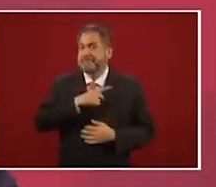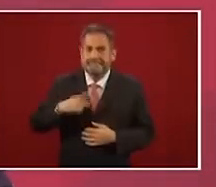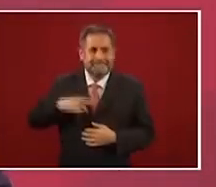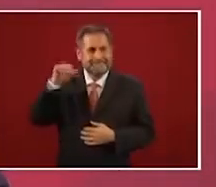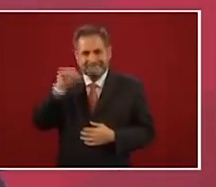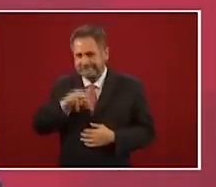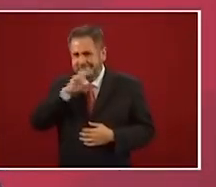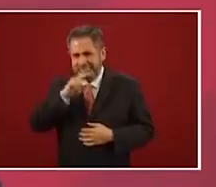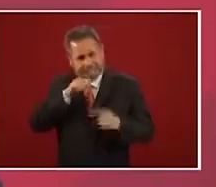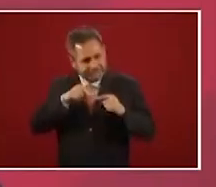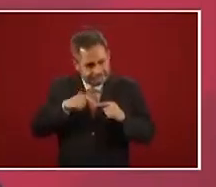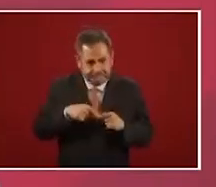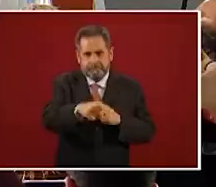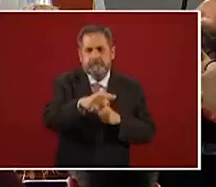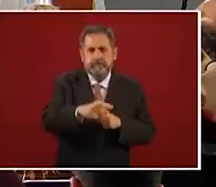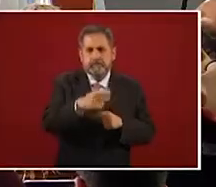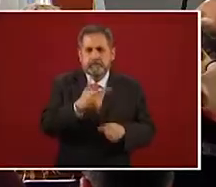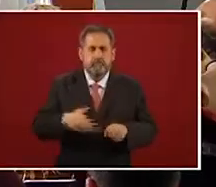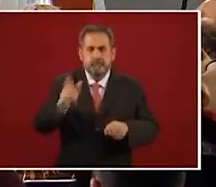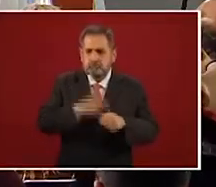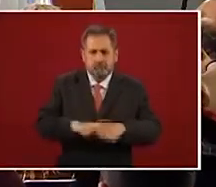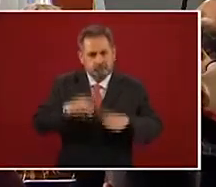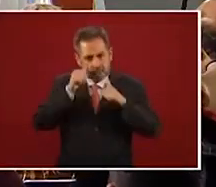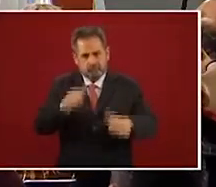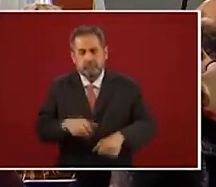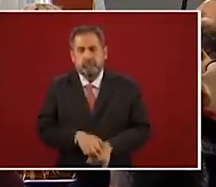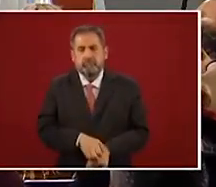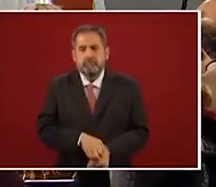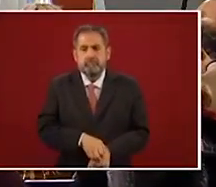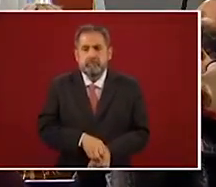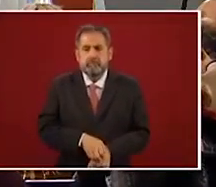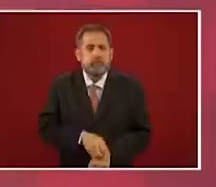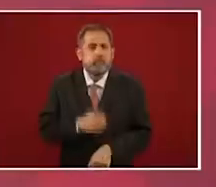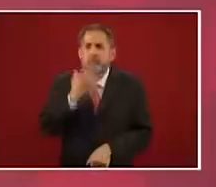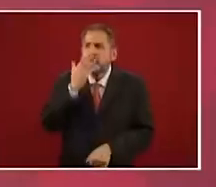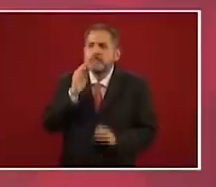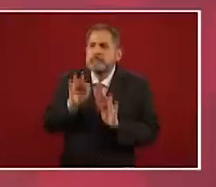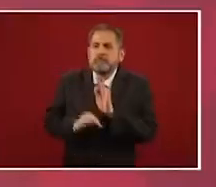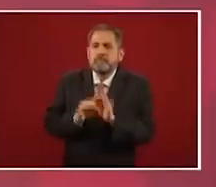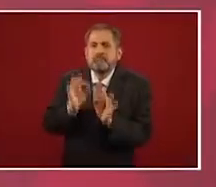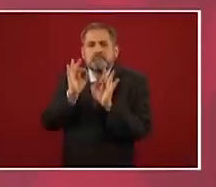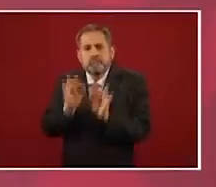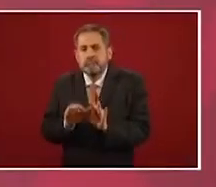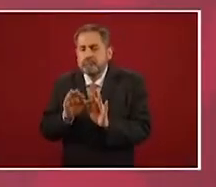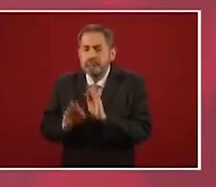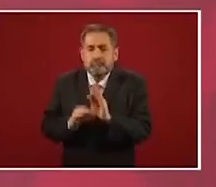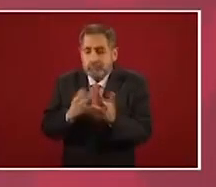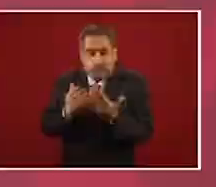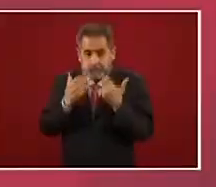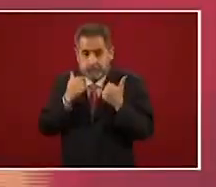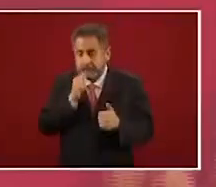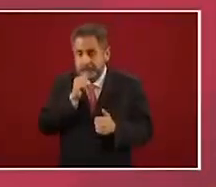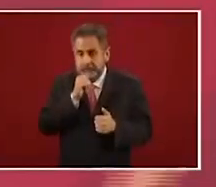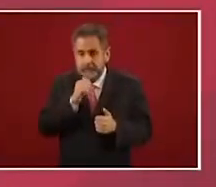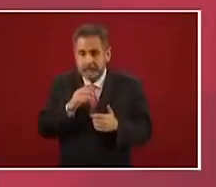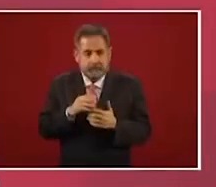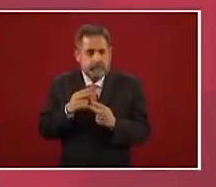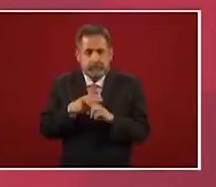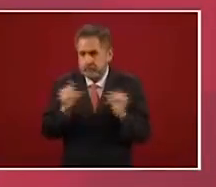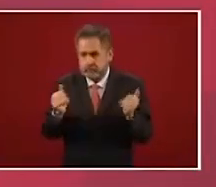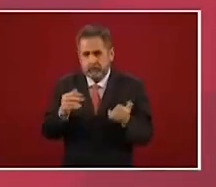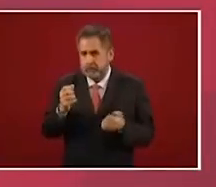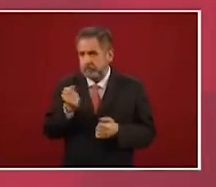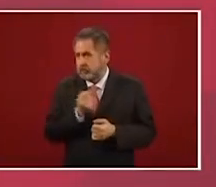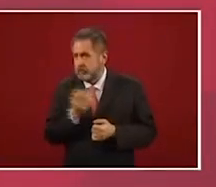lo más pronto posible a atención médica. No existe un tratamiento específico para este virus, como no lo existe para la